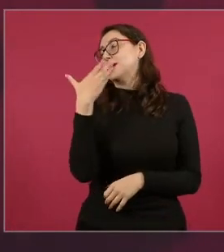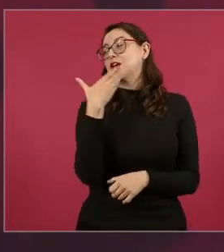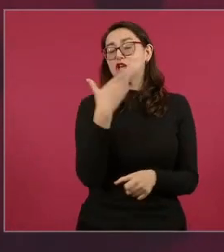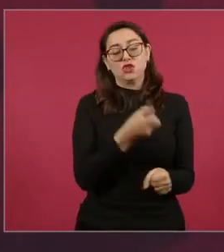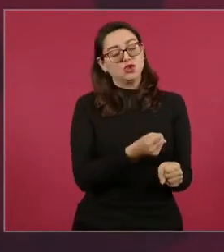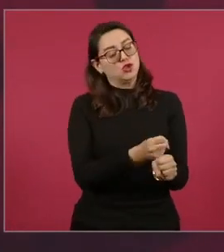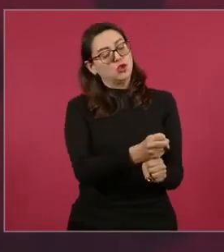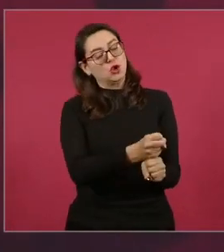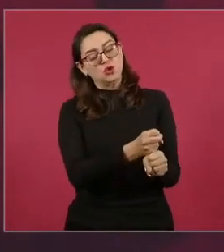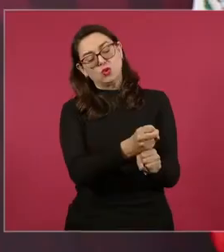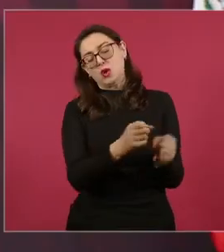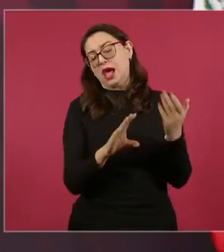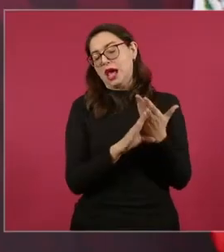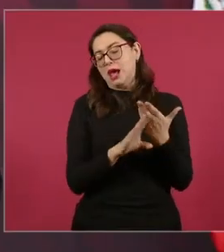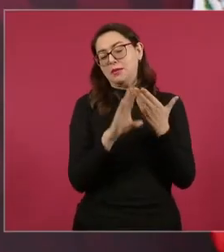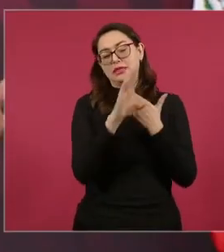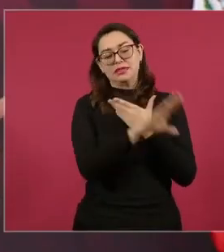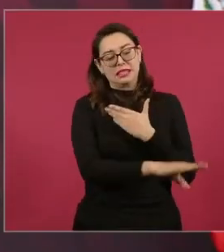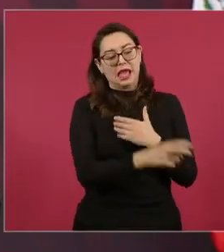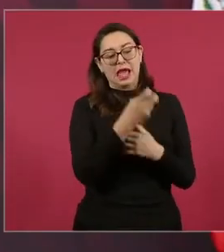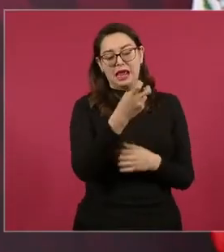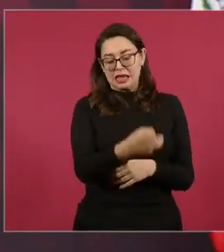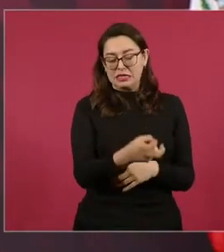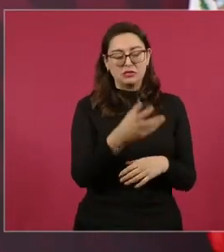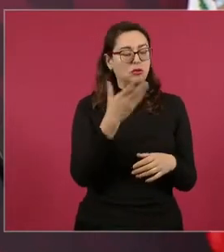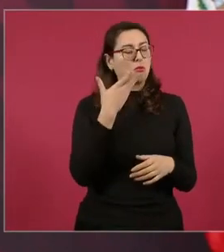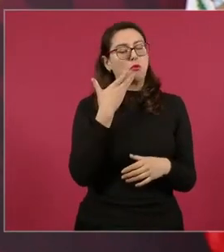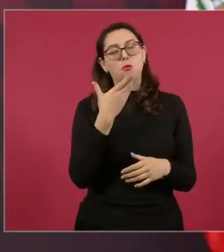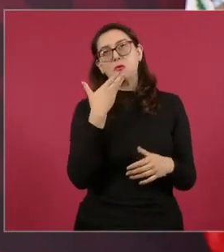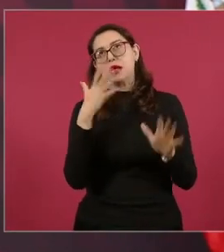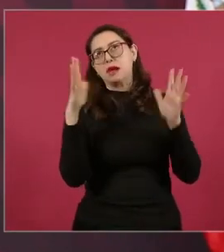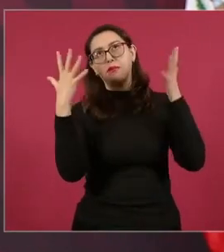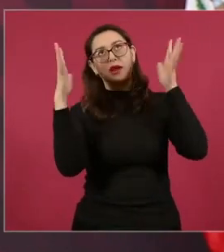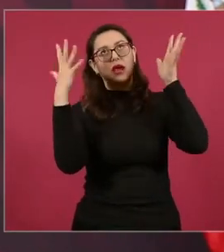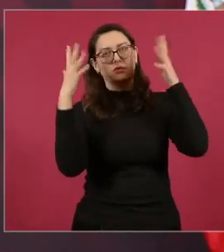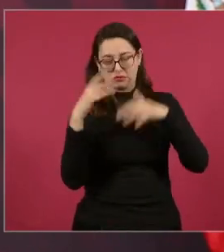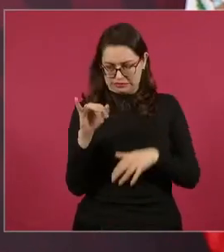Sí, nadie quiere la tortura, o sea,